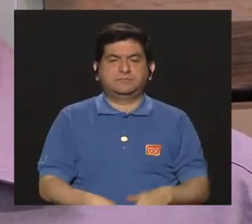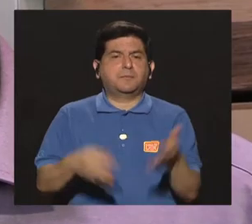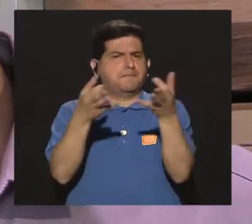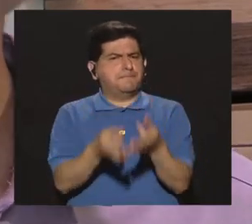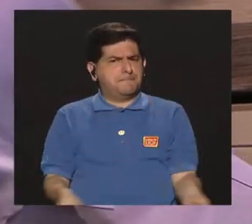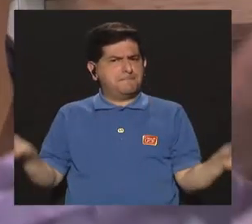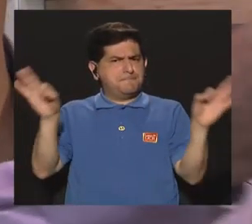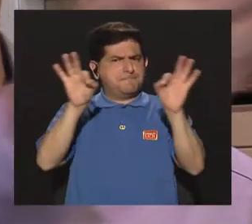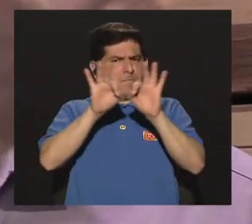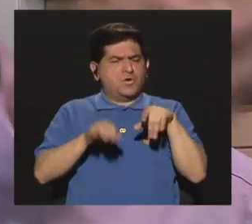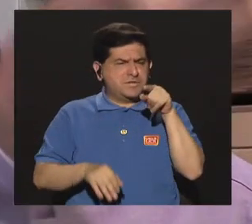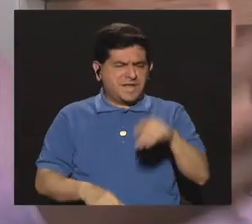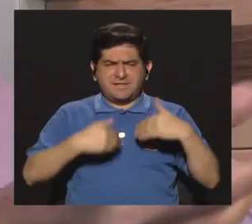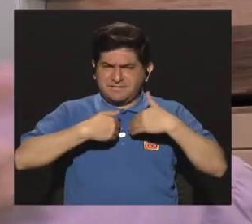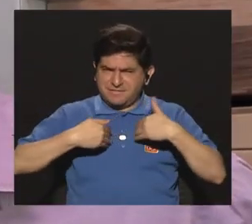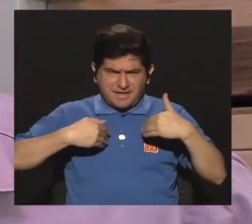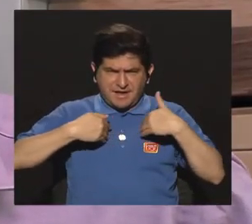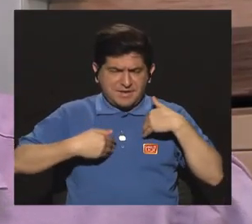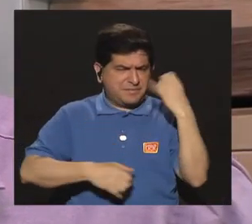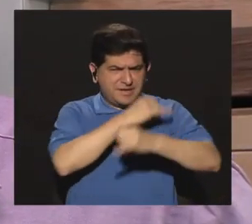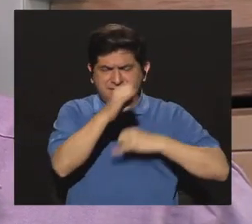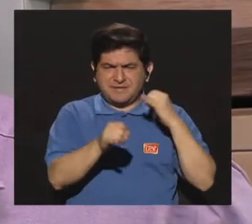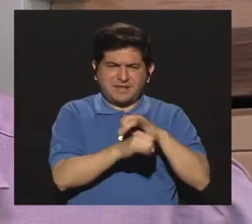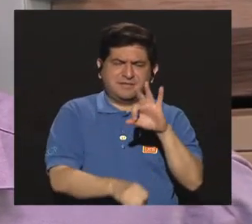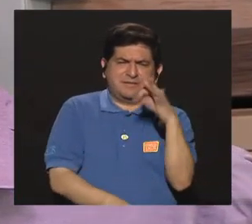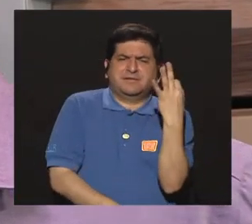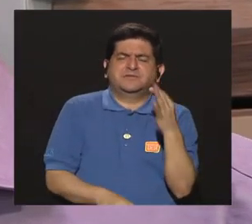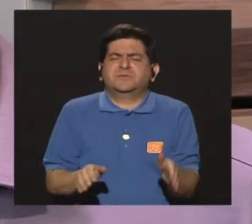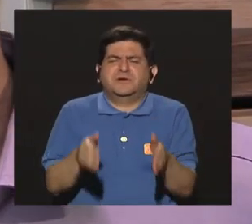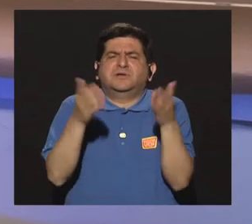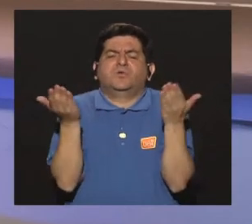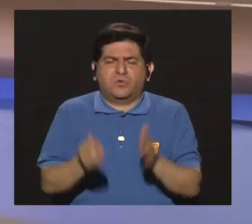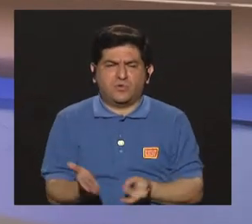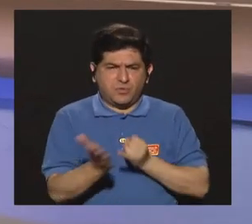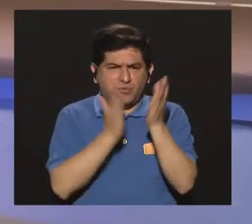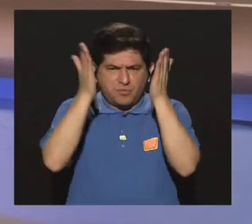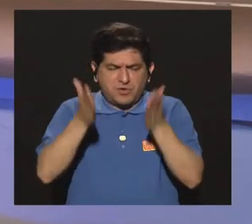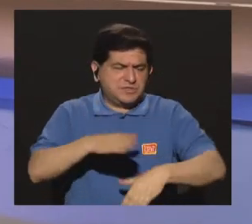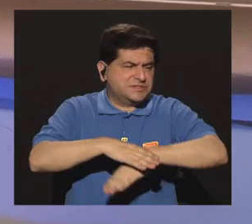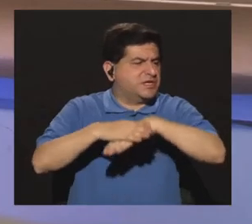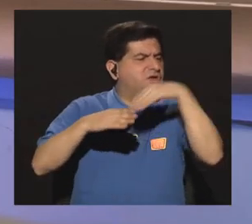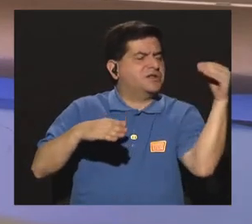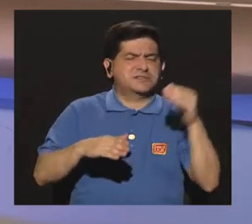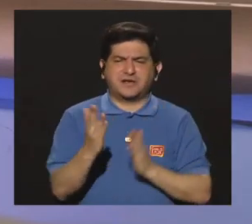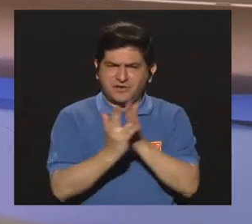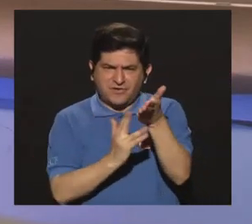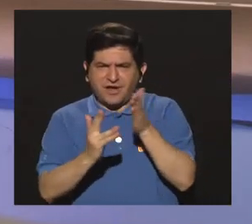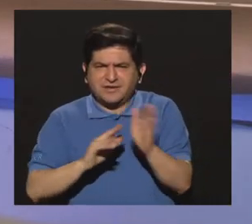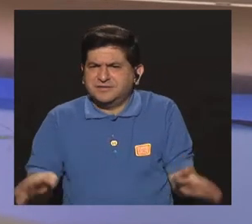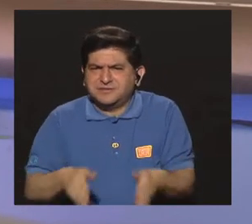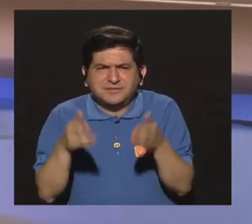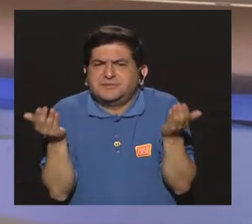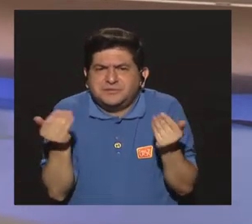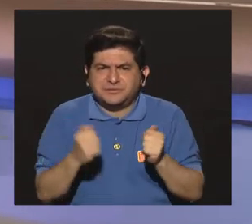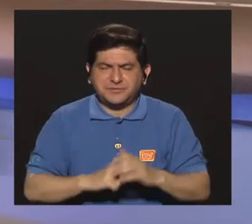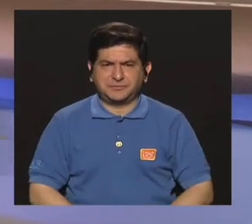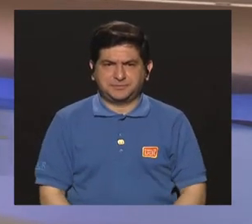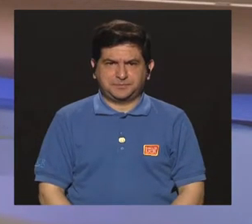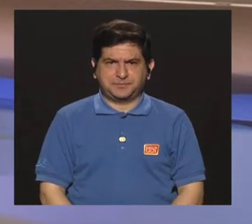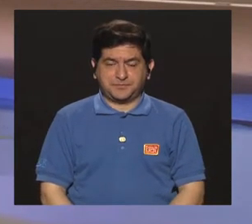como puede un investigador afuera tener acceso a sus ejemplares bueno a los ejemplares solo visitando y los casos que hubiera